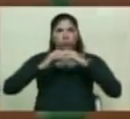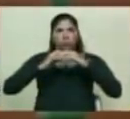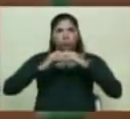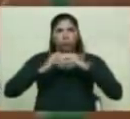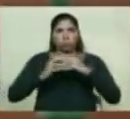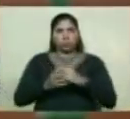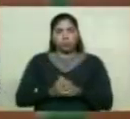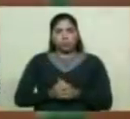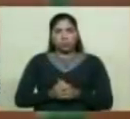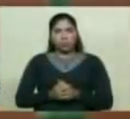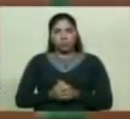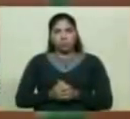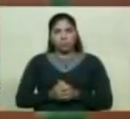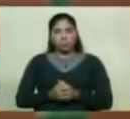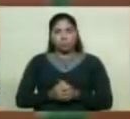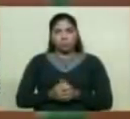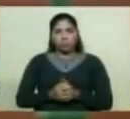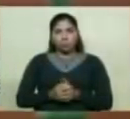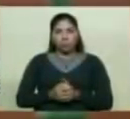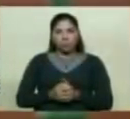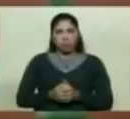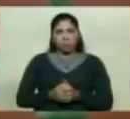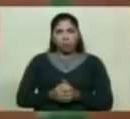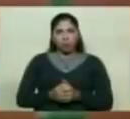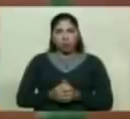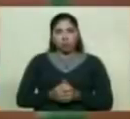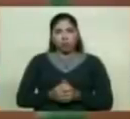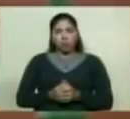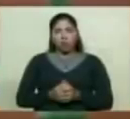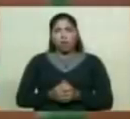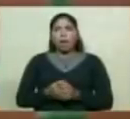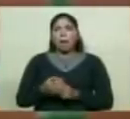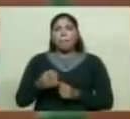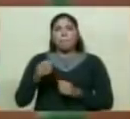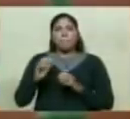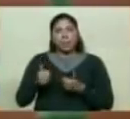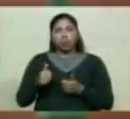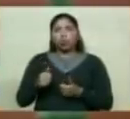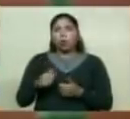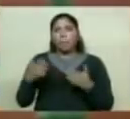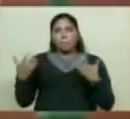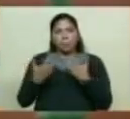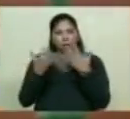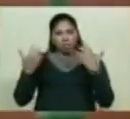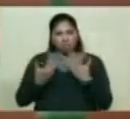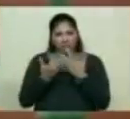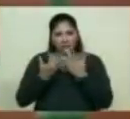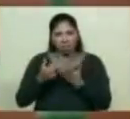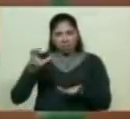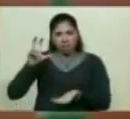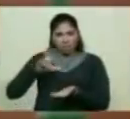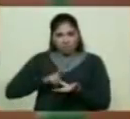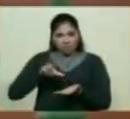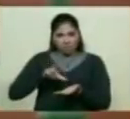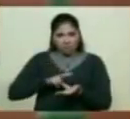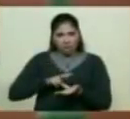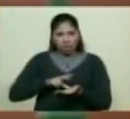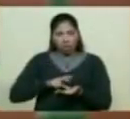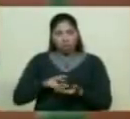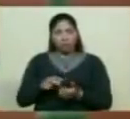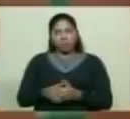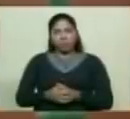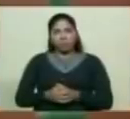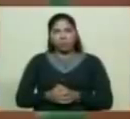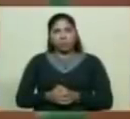conmemoramos el año pasado 200 años la batalla de san félix obra del general